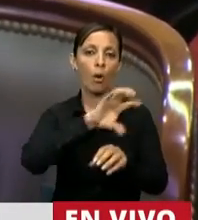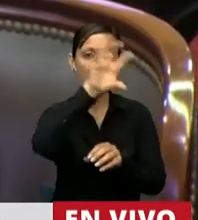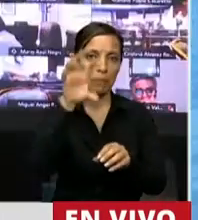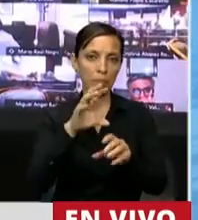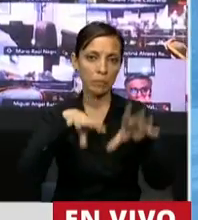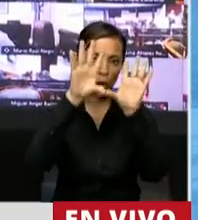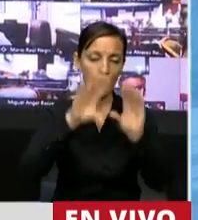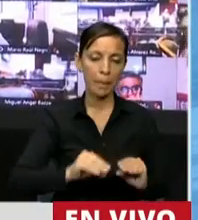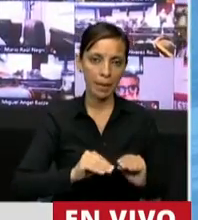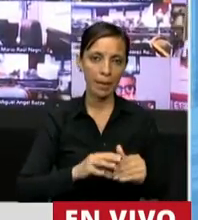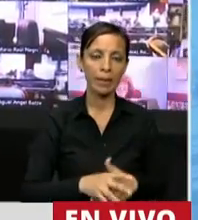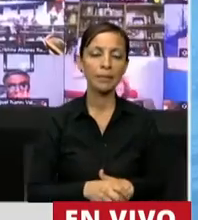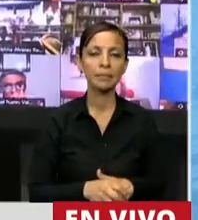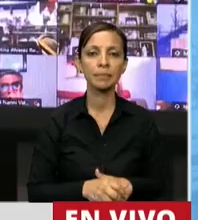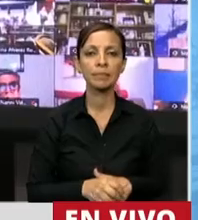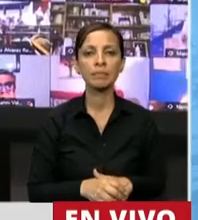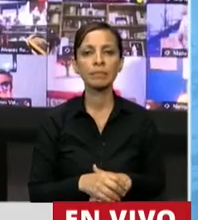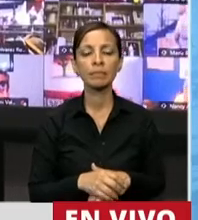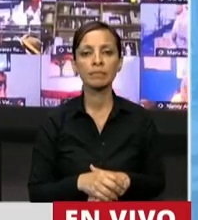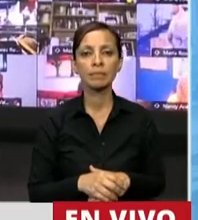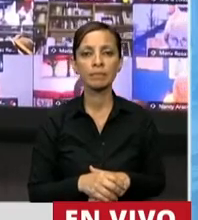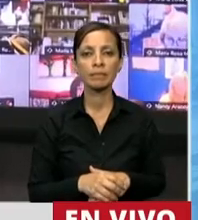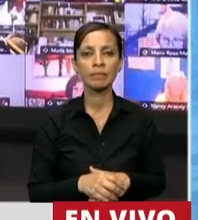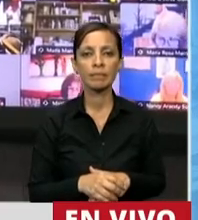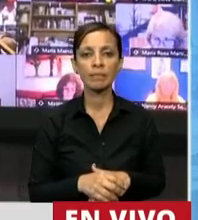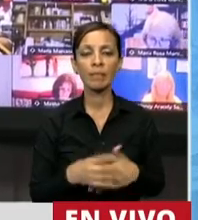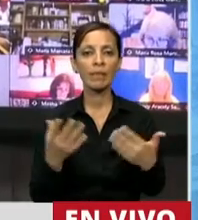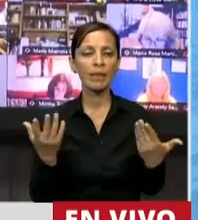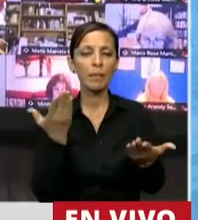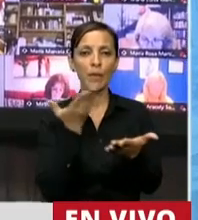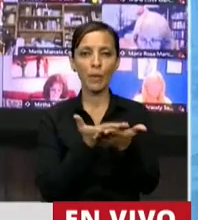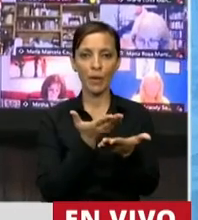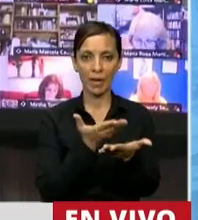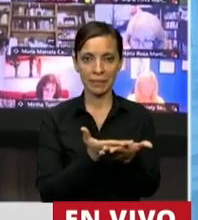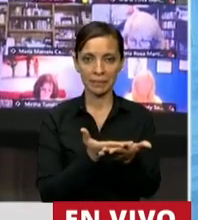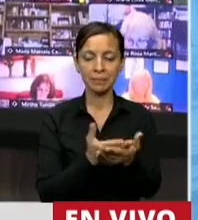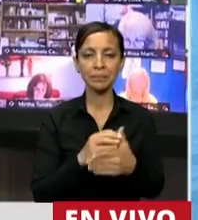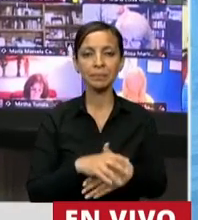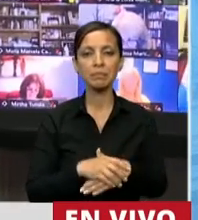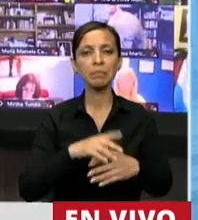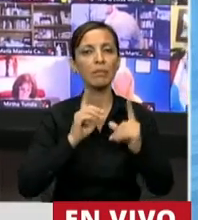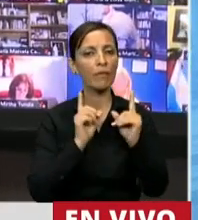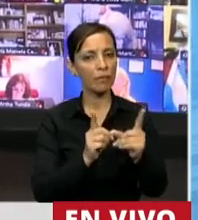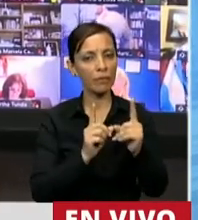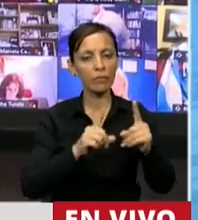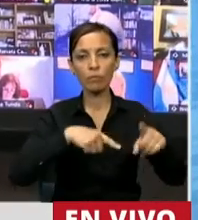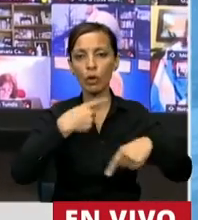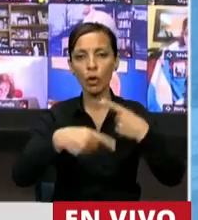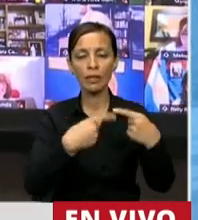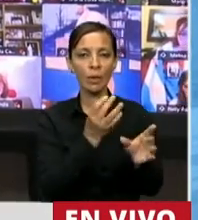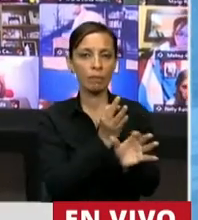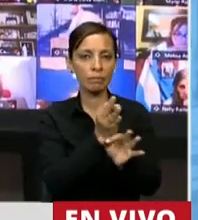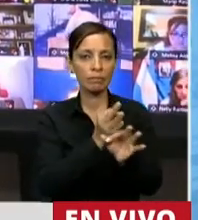y jurisdicciones, que tuvo que ver con proponer seguir educando a través